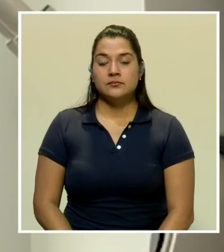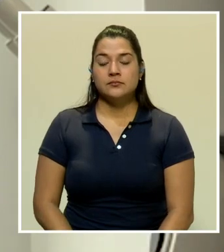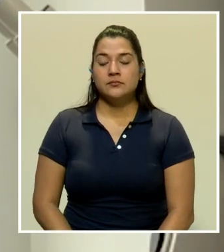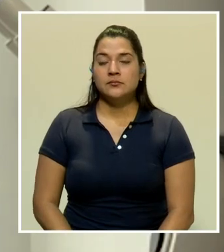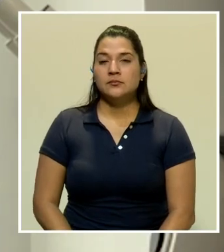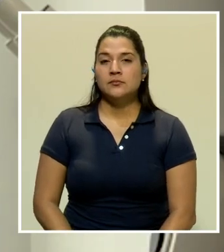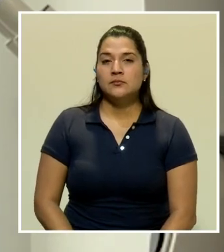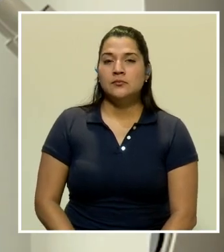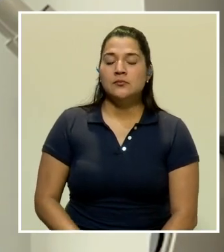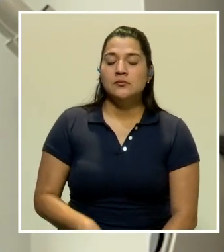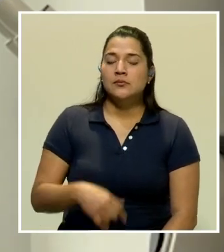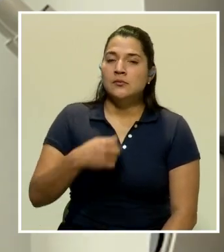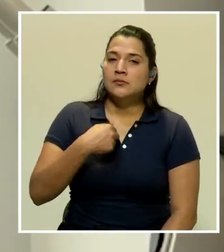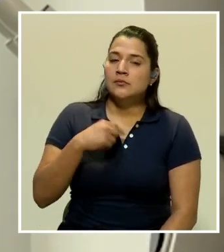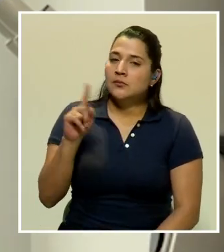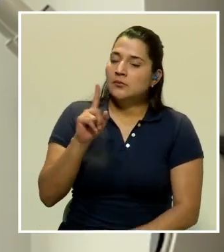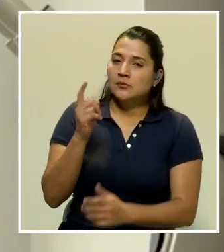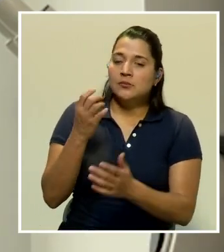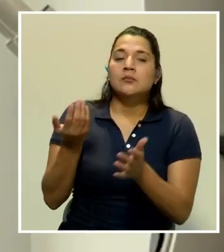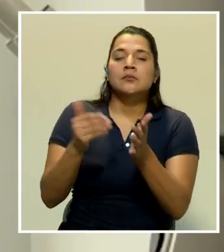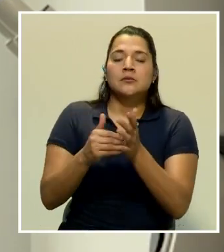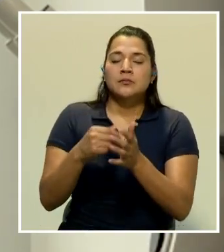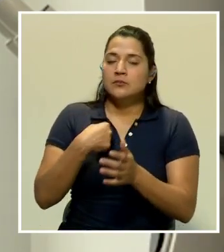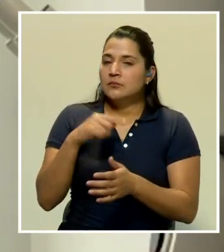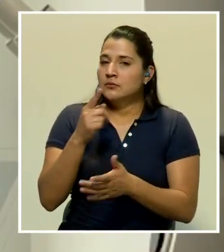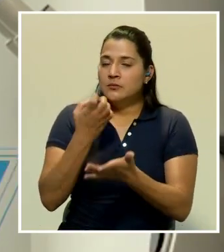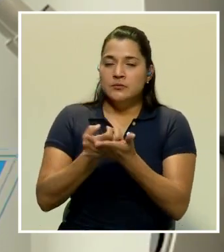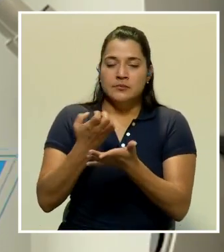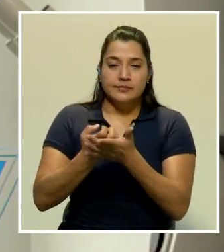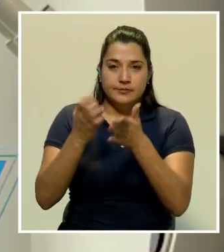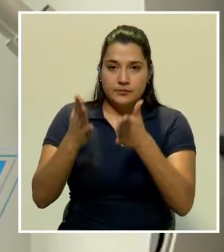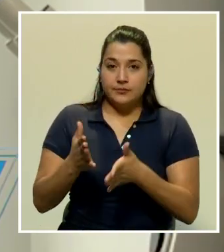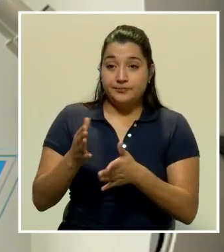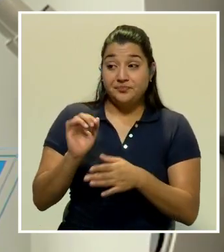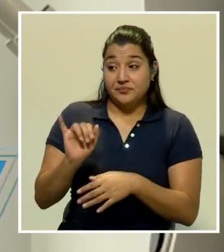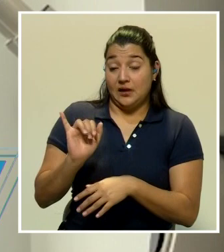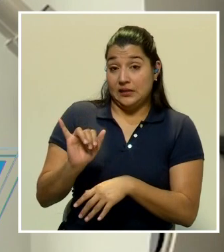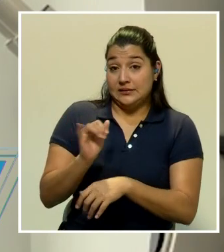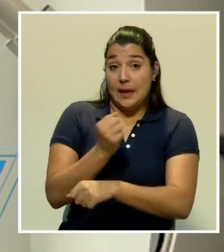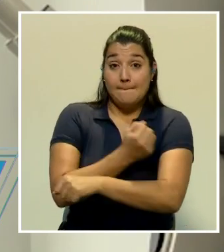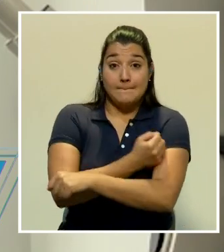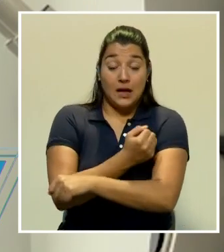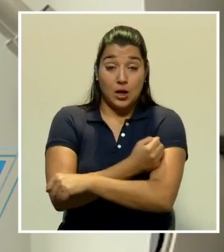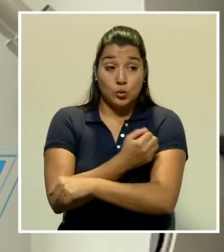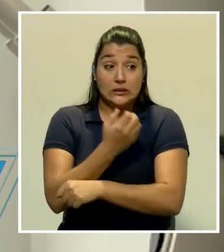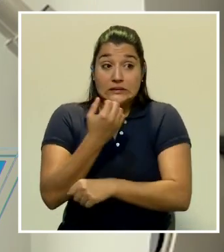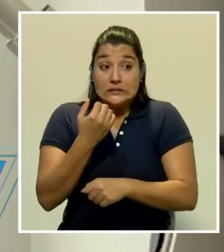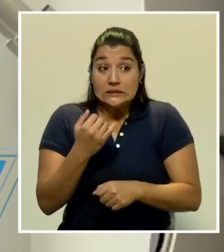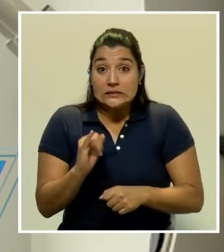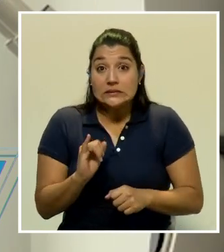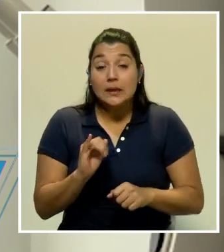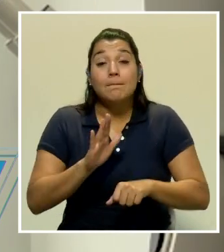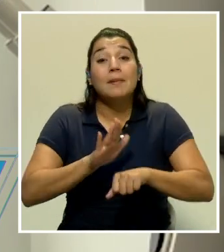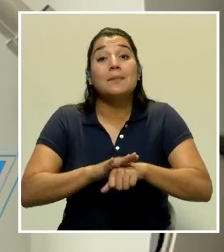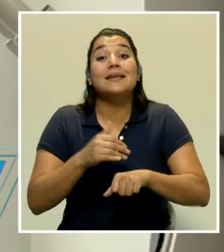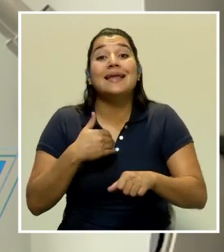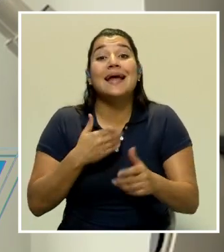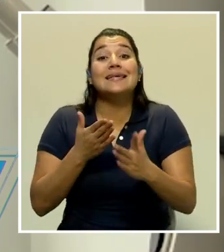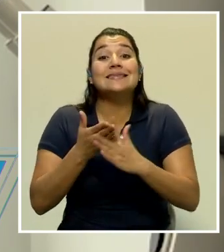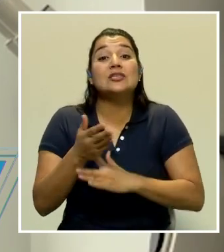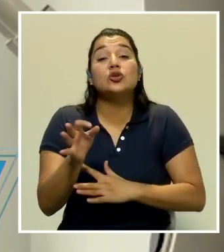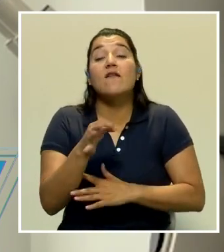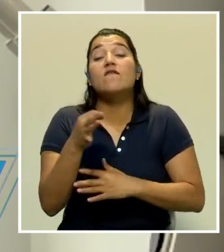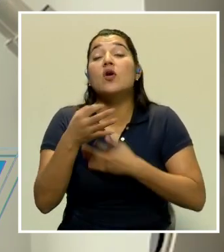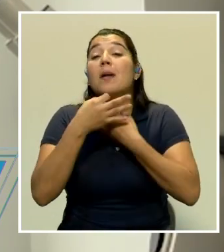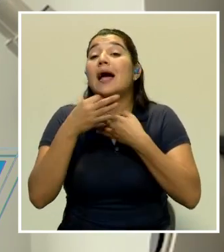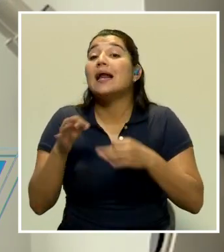Pues nuevamente no soy economista y si esta vacuna será disponible gratuitamente, no lo sé decir.